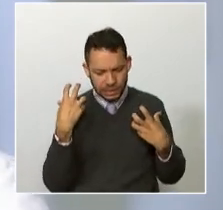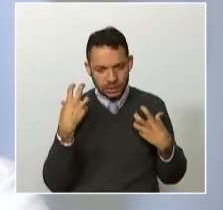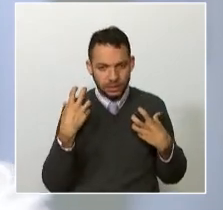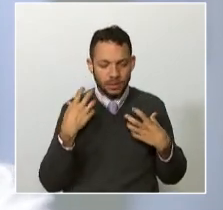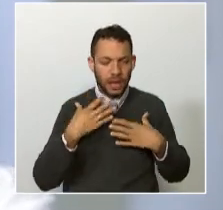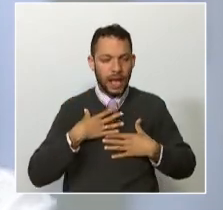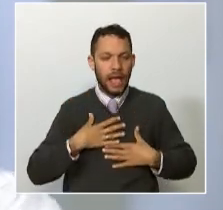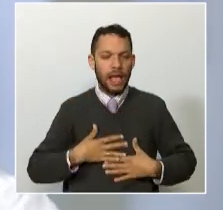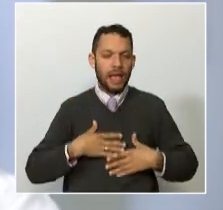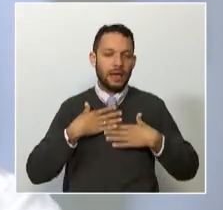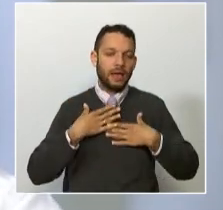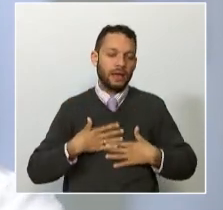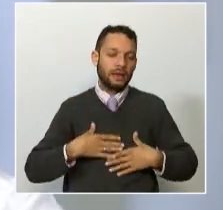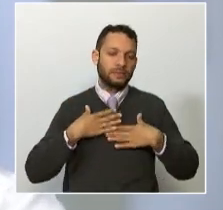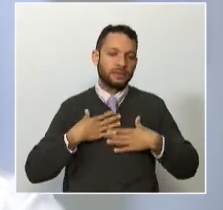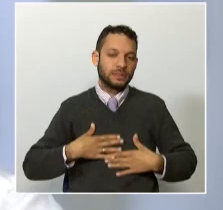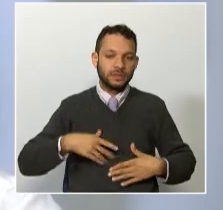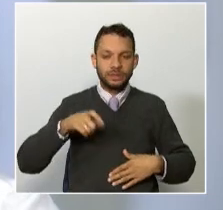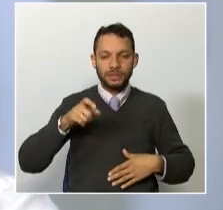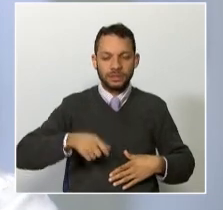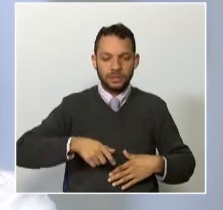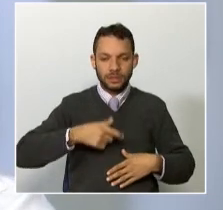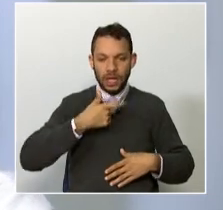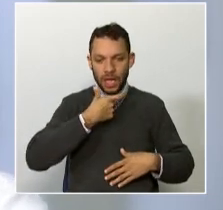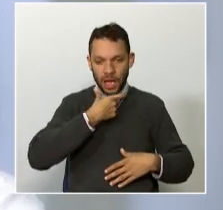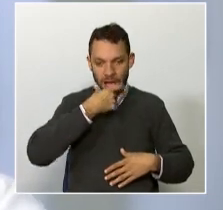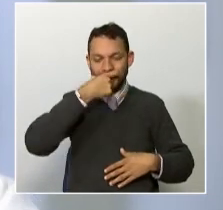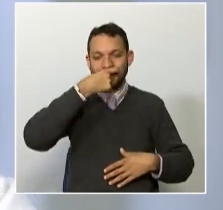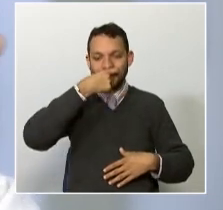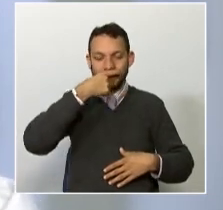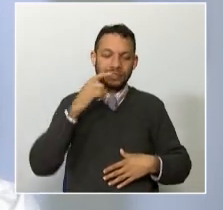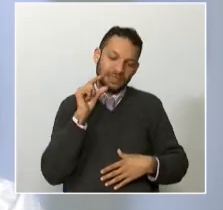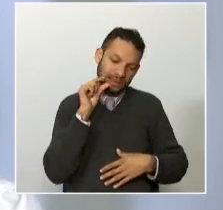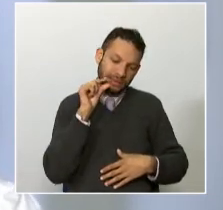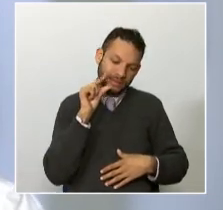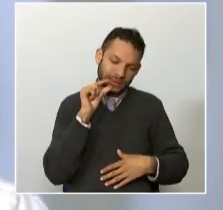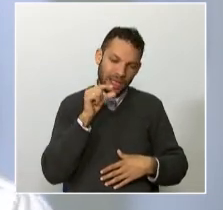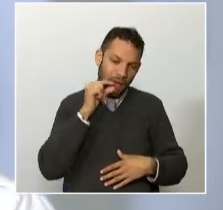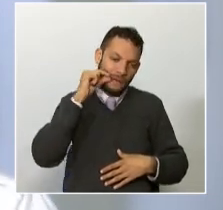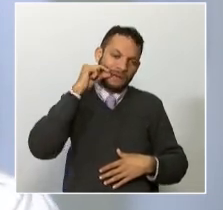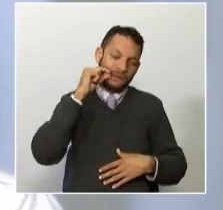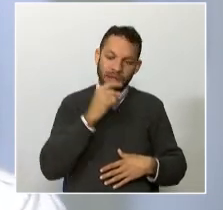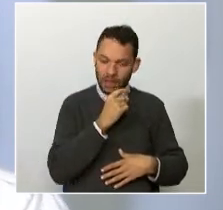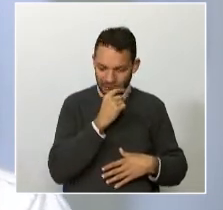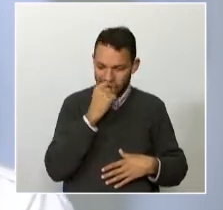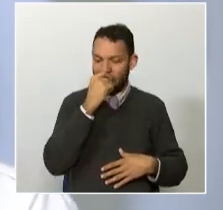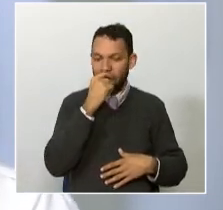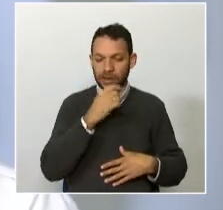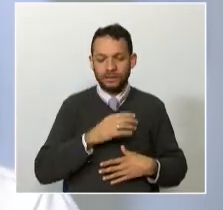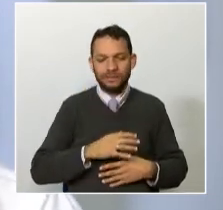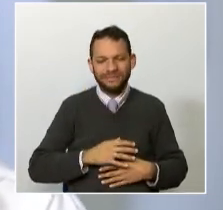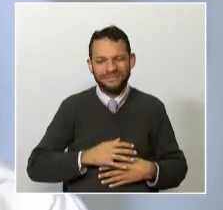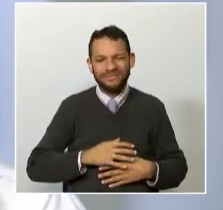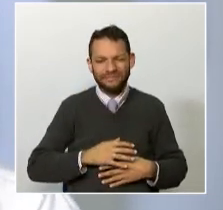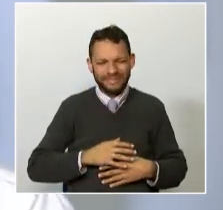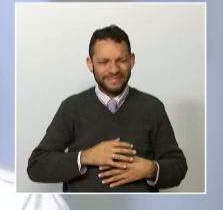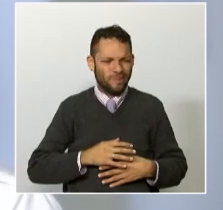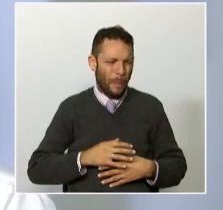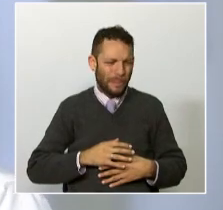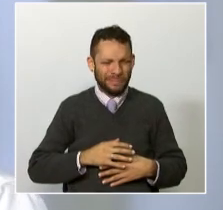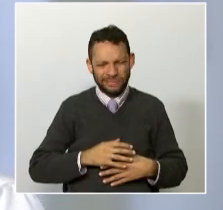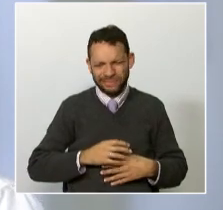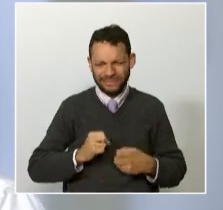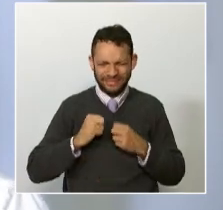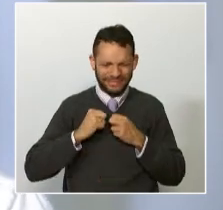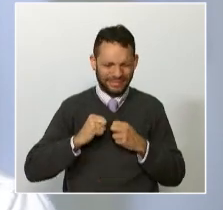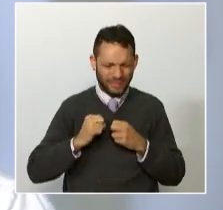es algo nuevo que se le coloca en su cuerpo, en su boca, entonces ellos, los músculos vienen a sentir como esa tensión